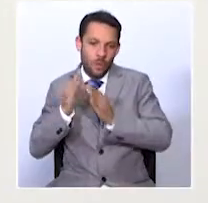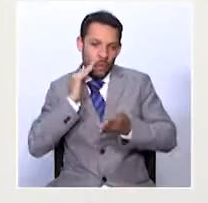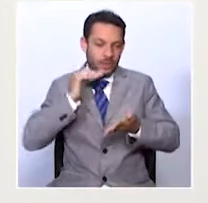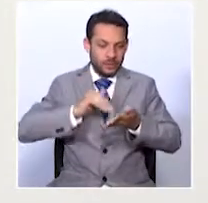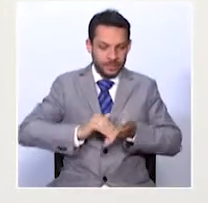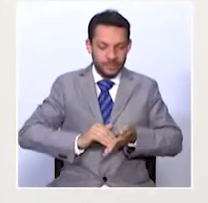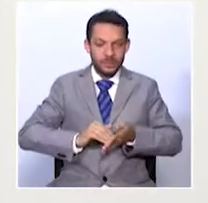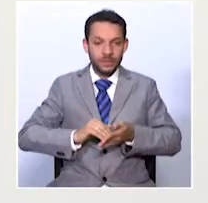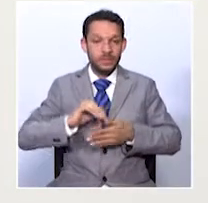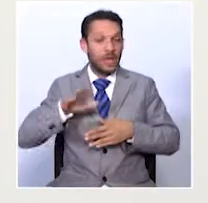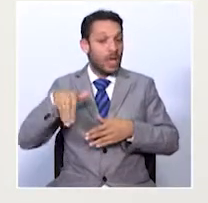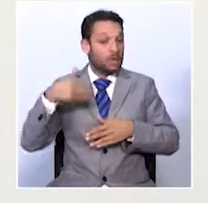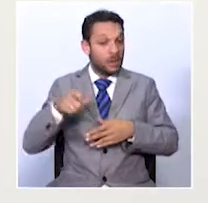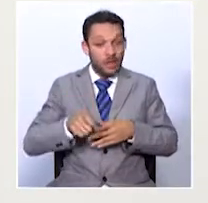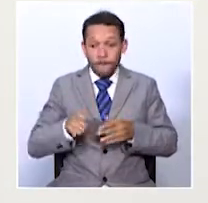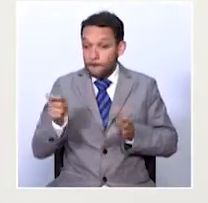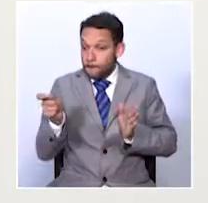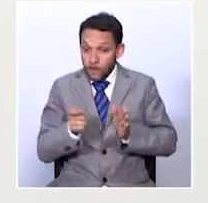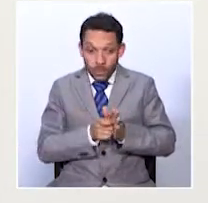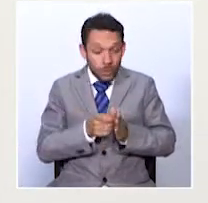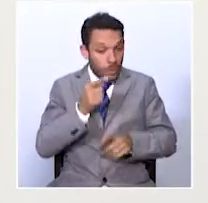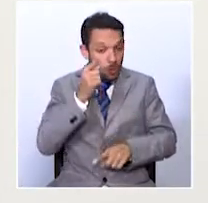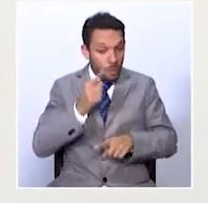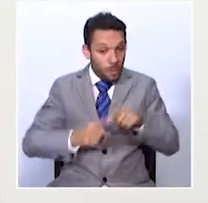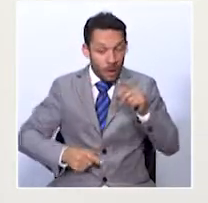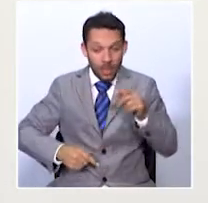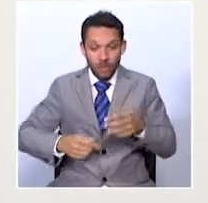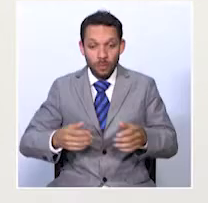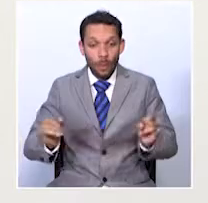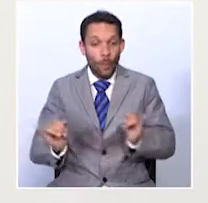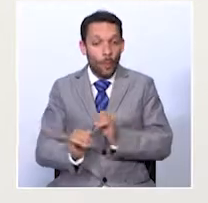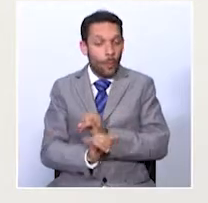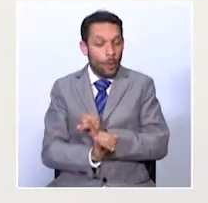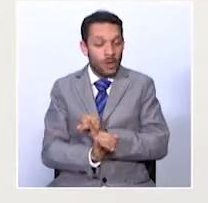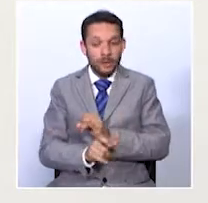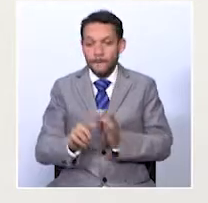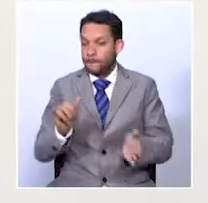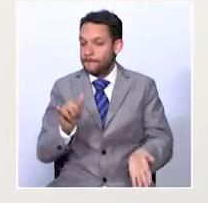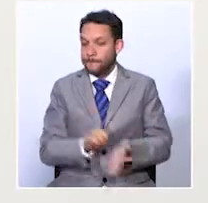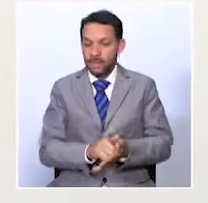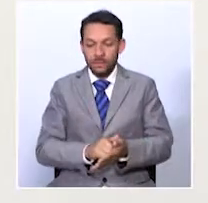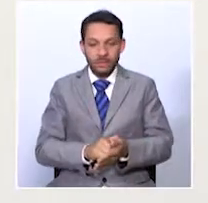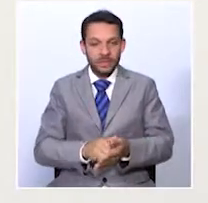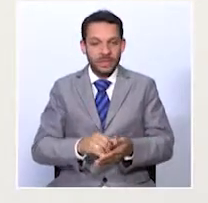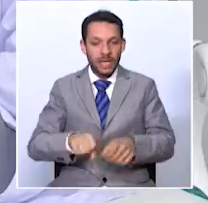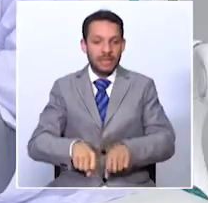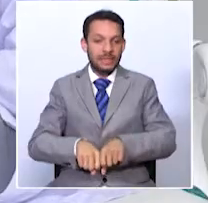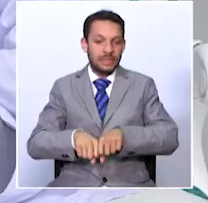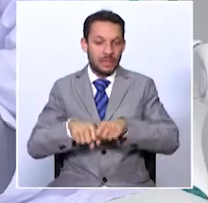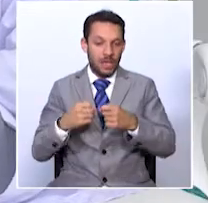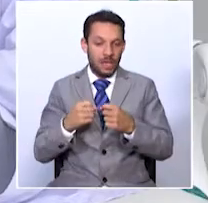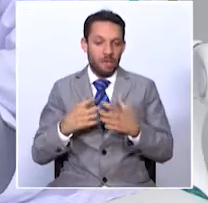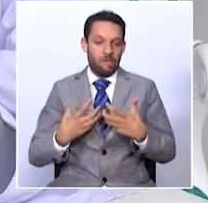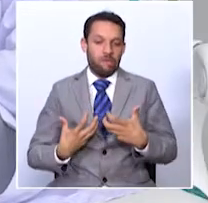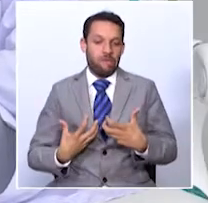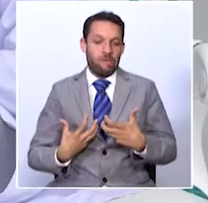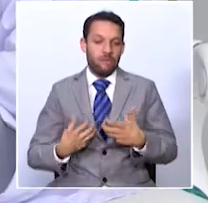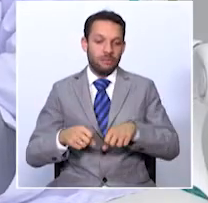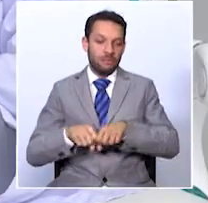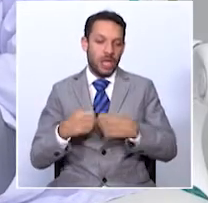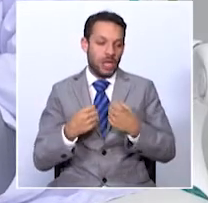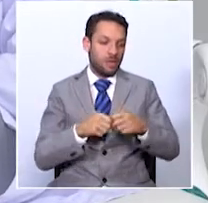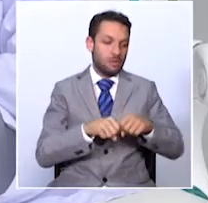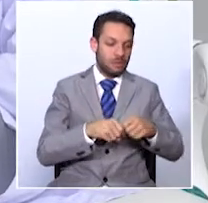después no pueden bajar ni 1 gramito de peso. Las mamas, se daña la cirugía, se vuelven feas. Se vuelven flácidas.